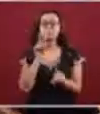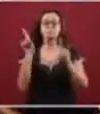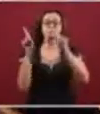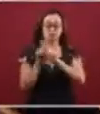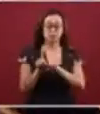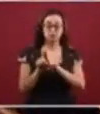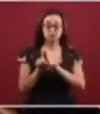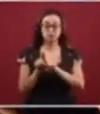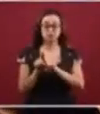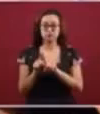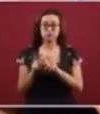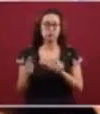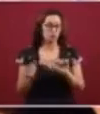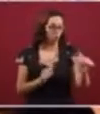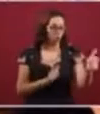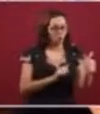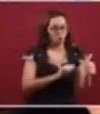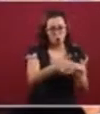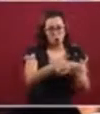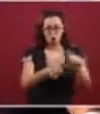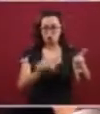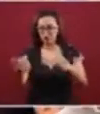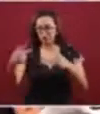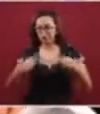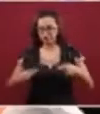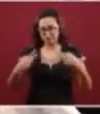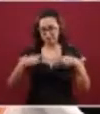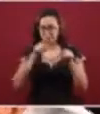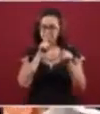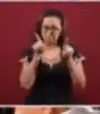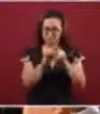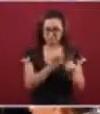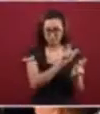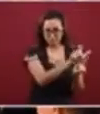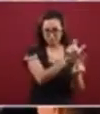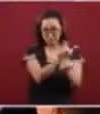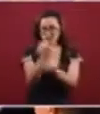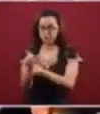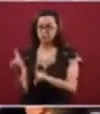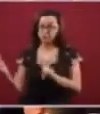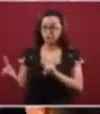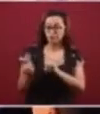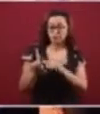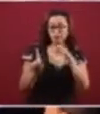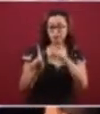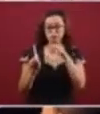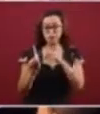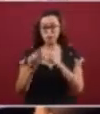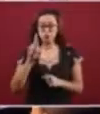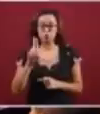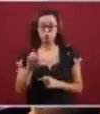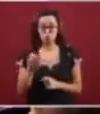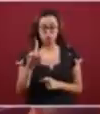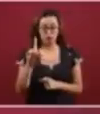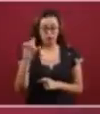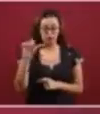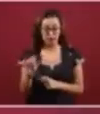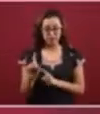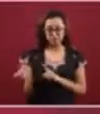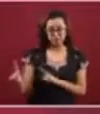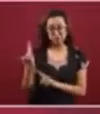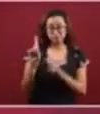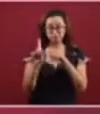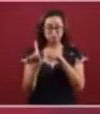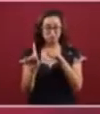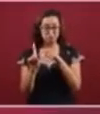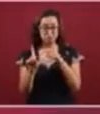sino la integridad del resto de la plantilla. La señora Rueda se